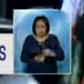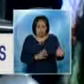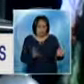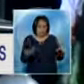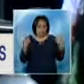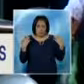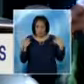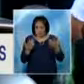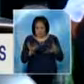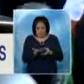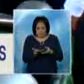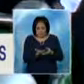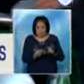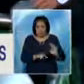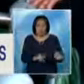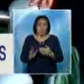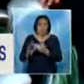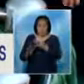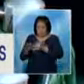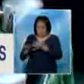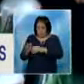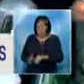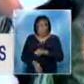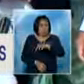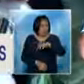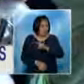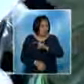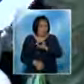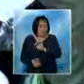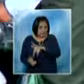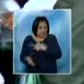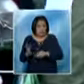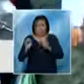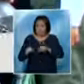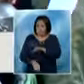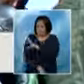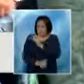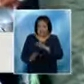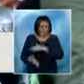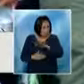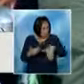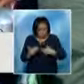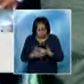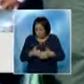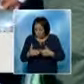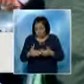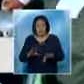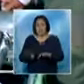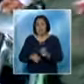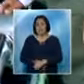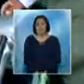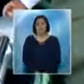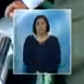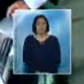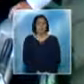parte penal, nosotros vamos a exigir al fiscal, ¿no?, que lleve a cabo todas las diligencias habidas y por haber.